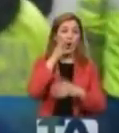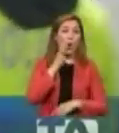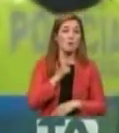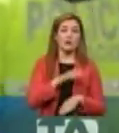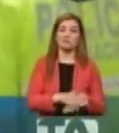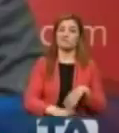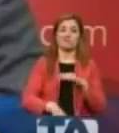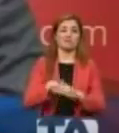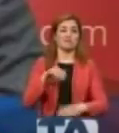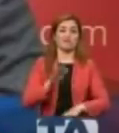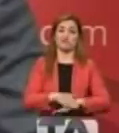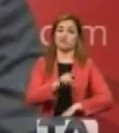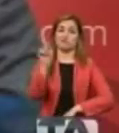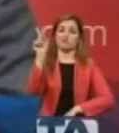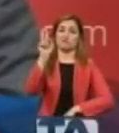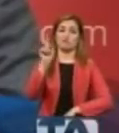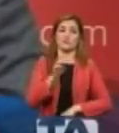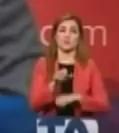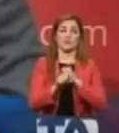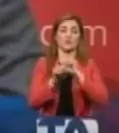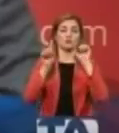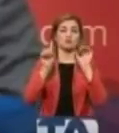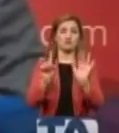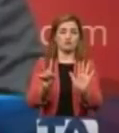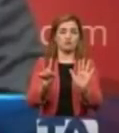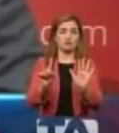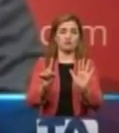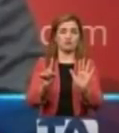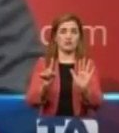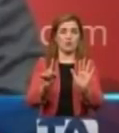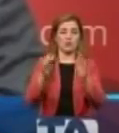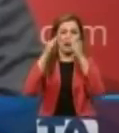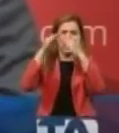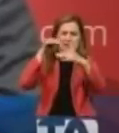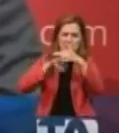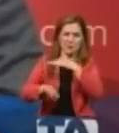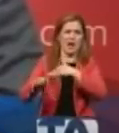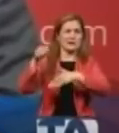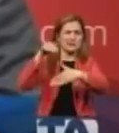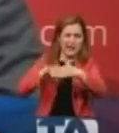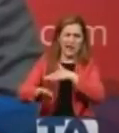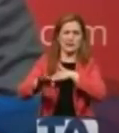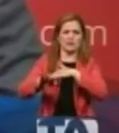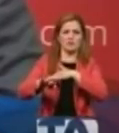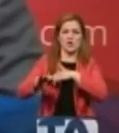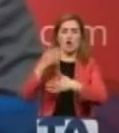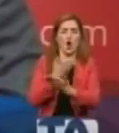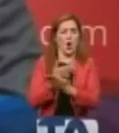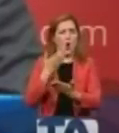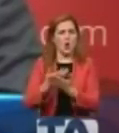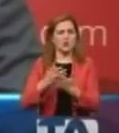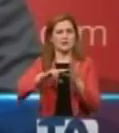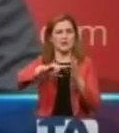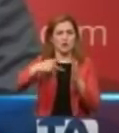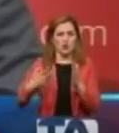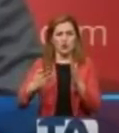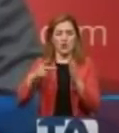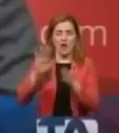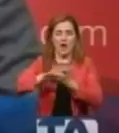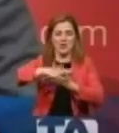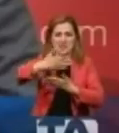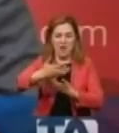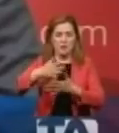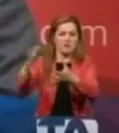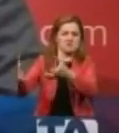es inocente. Porque es durante 6 años de varios allanamientos a nuestro hogar donde se llevaron todos los elementos electrónicos, donde ya se